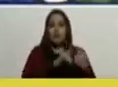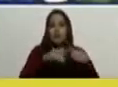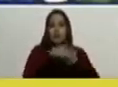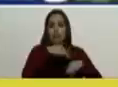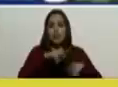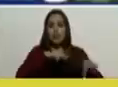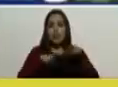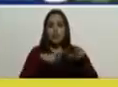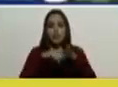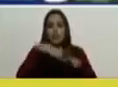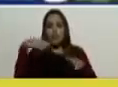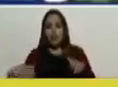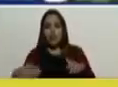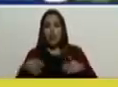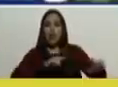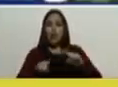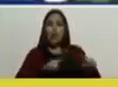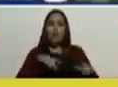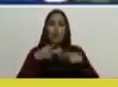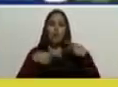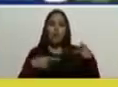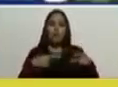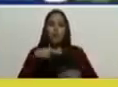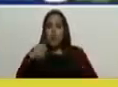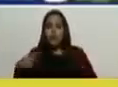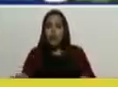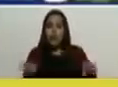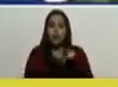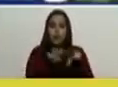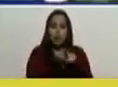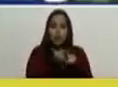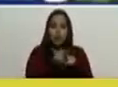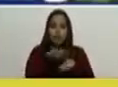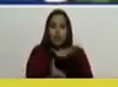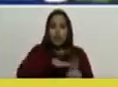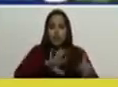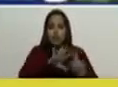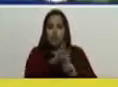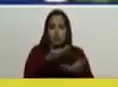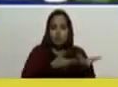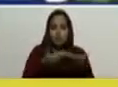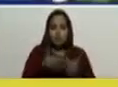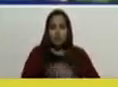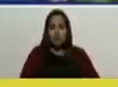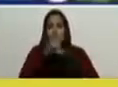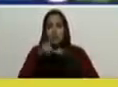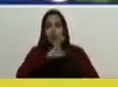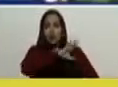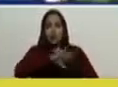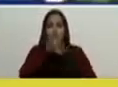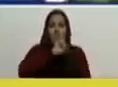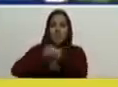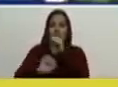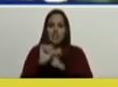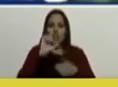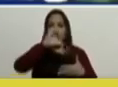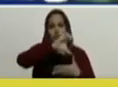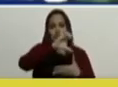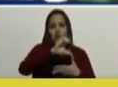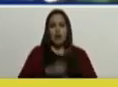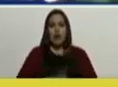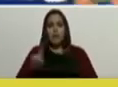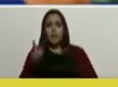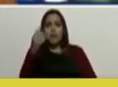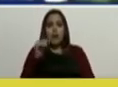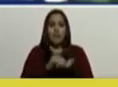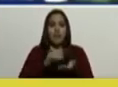que coordinaba las políticas comunes en el ambiente multilateral. el Consejo de Defensa Suramericano. Por primera